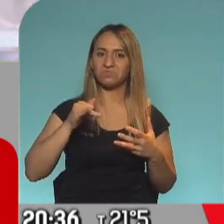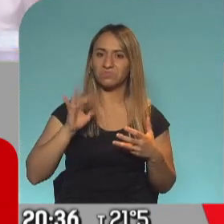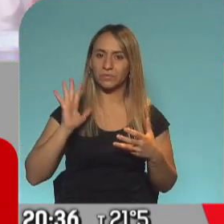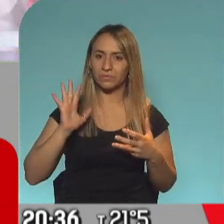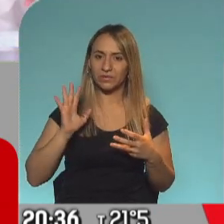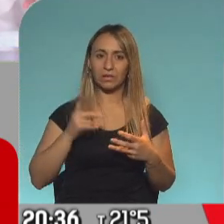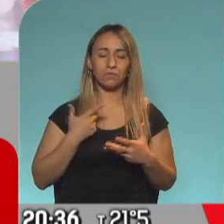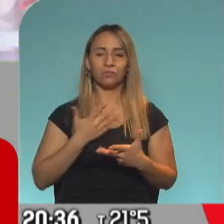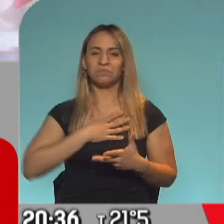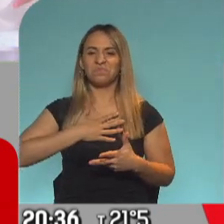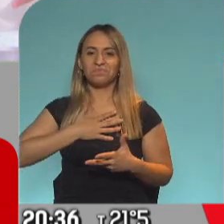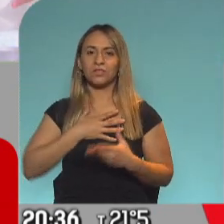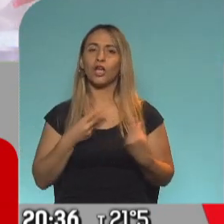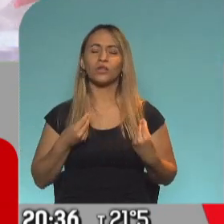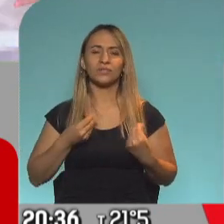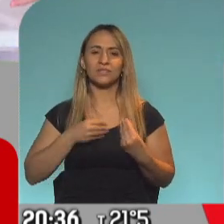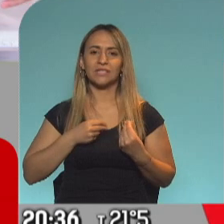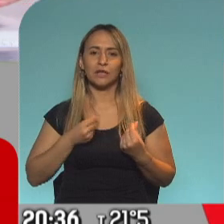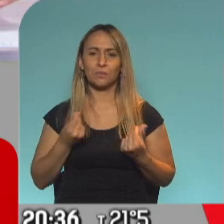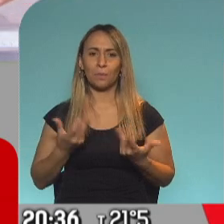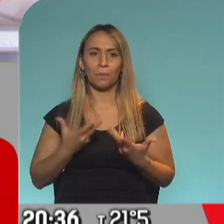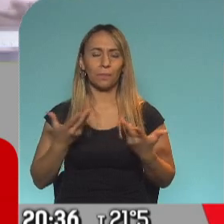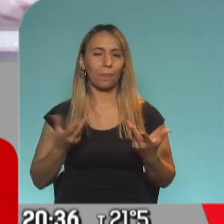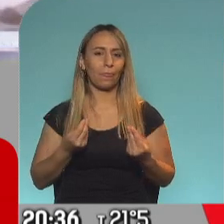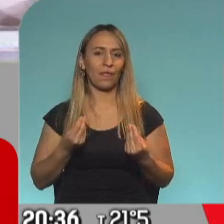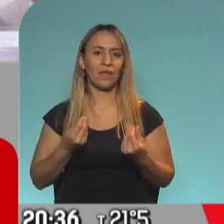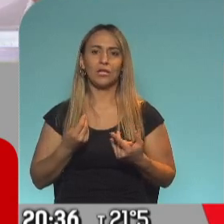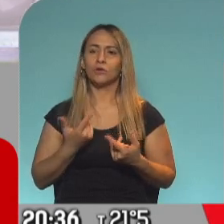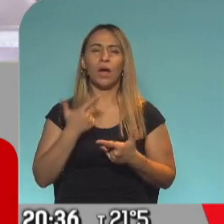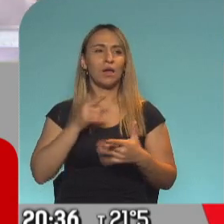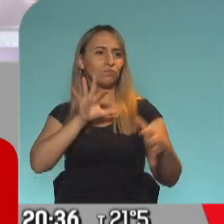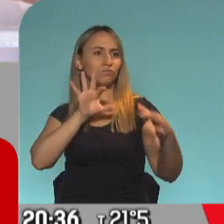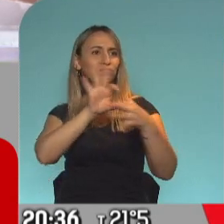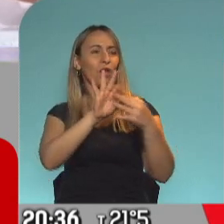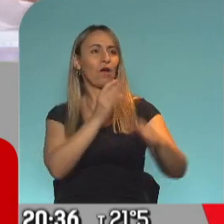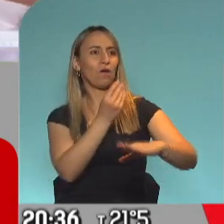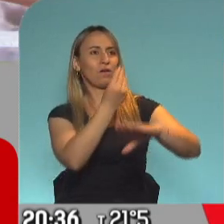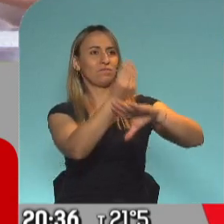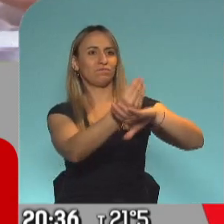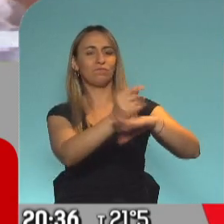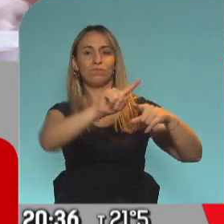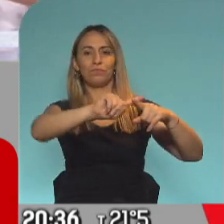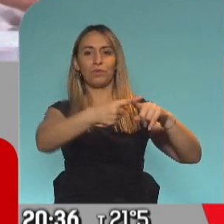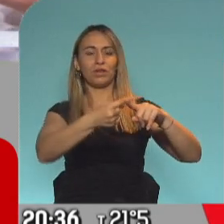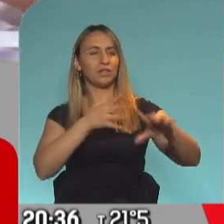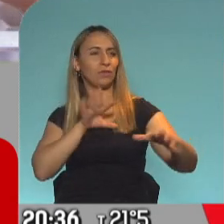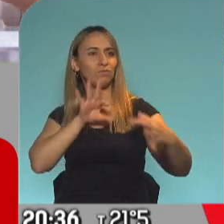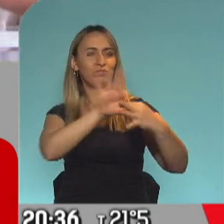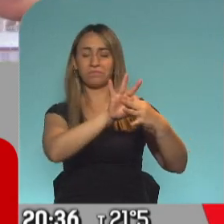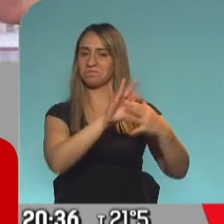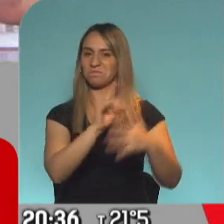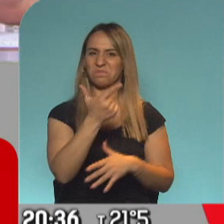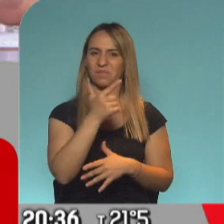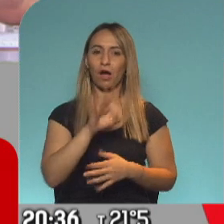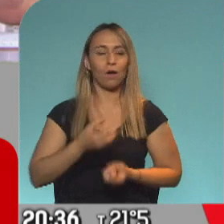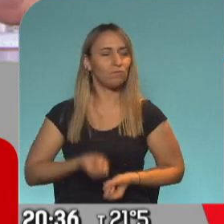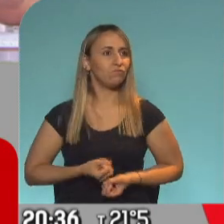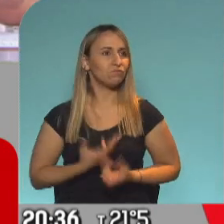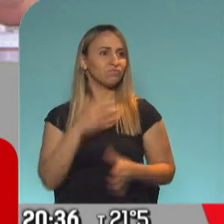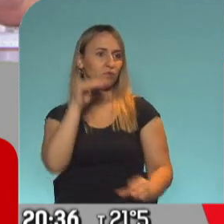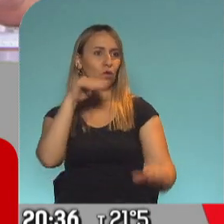los 20 años de chavismo, pero en este caso vemos una apatía total por participar de este proceso electoral. Y otro